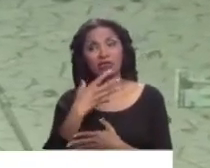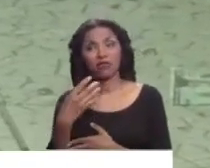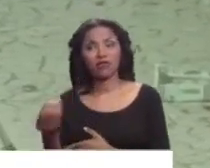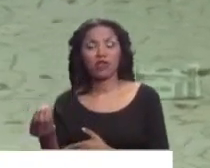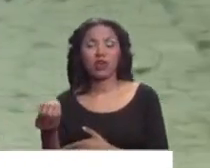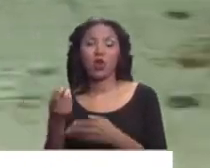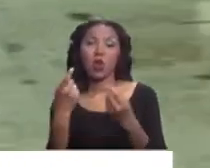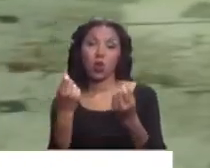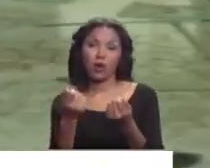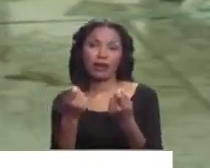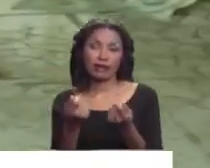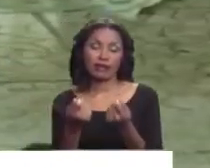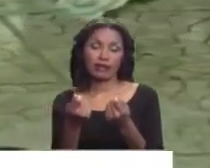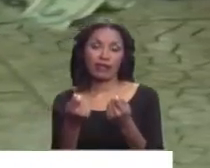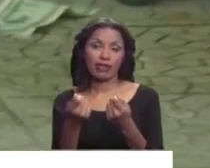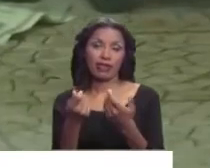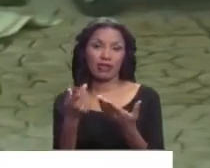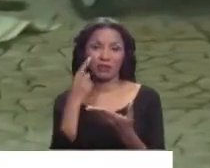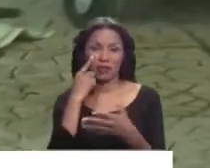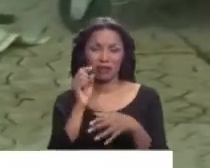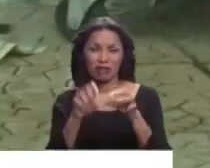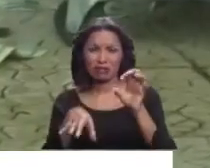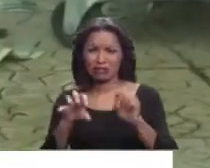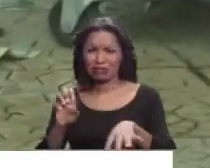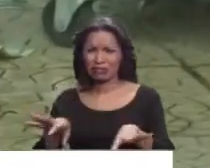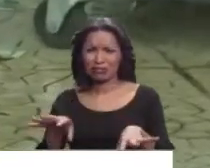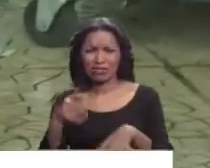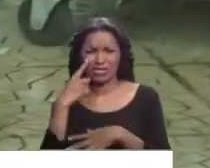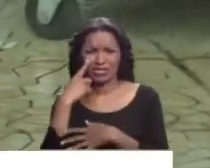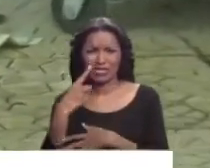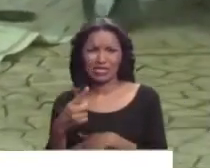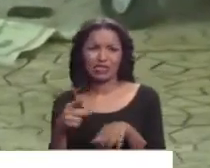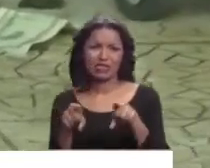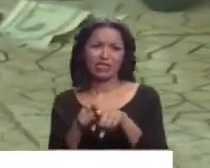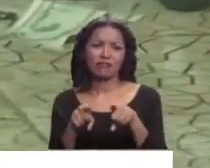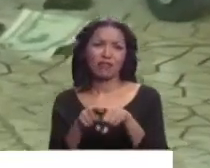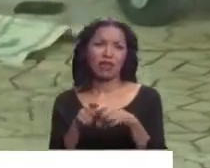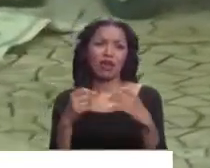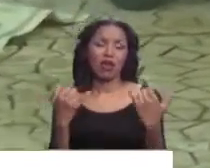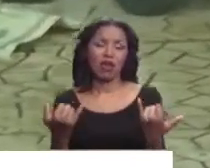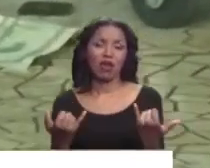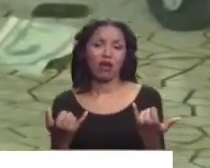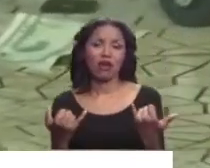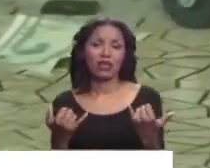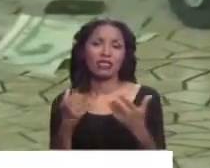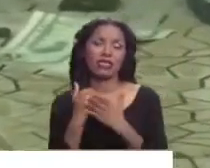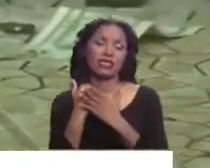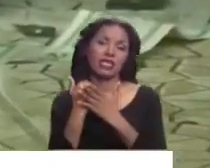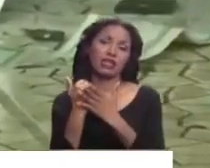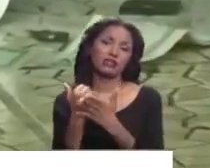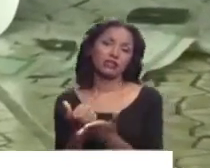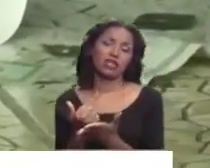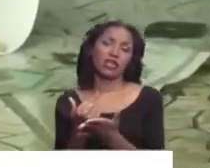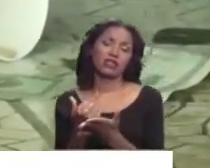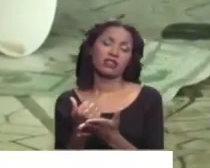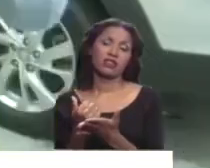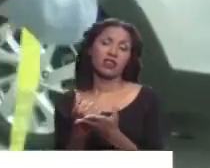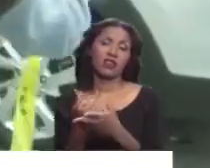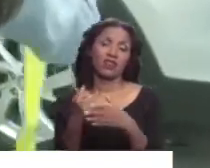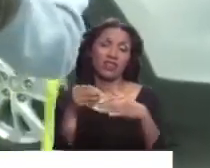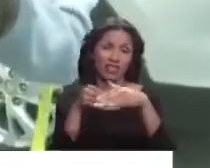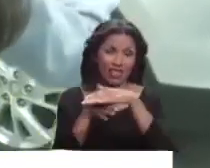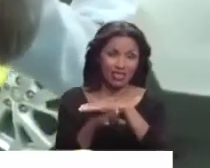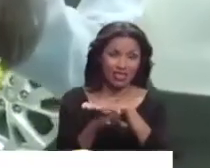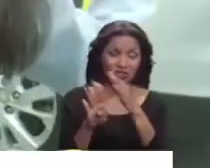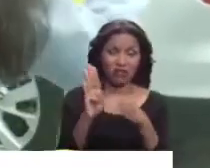dinero que tenían para despachar a los clientes. Y también tenemos conocimiento que se les está dando en este momento atención médica a algunas personas